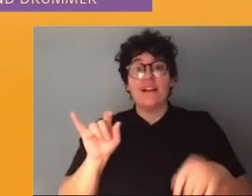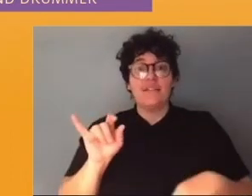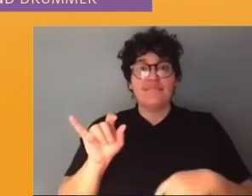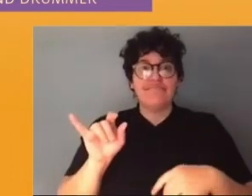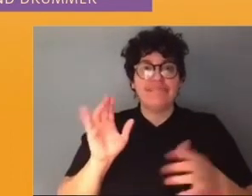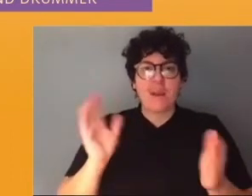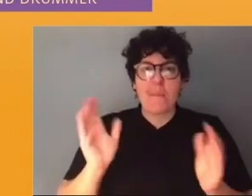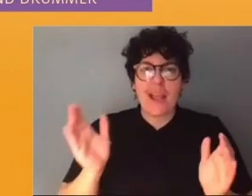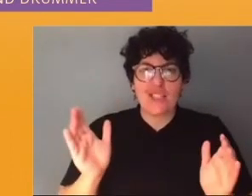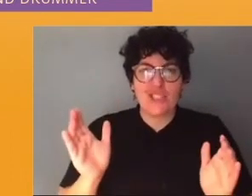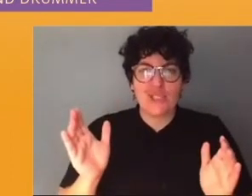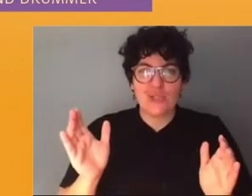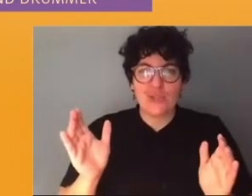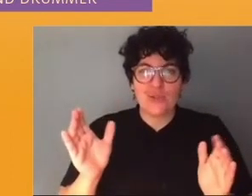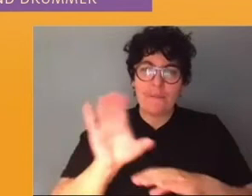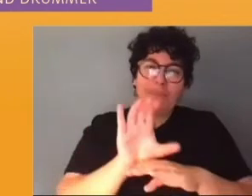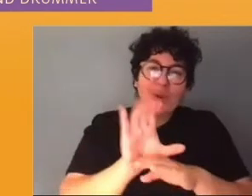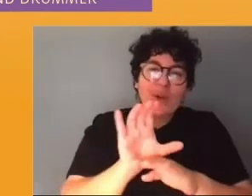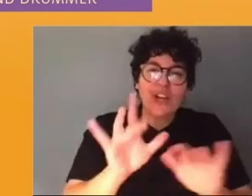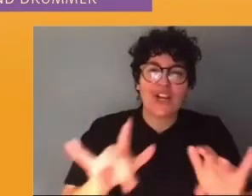en computadora